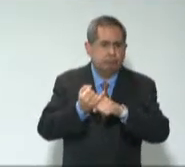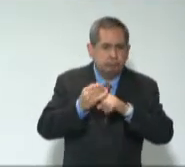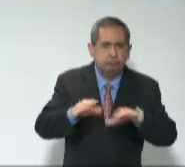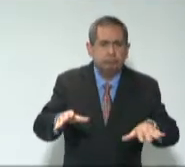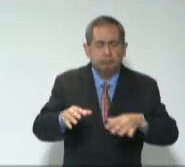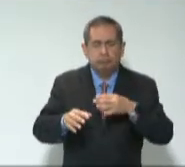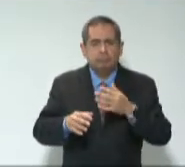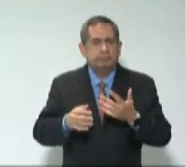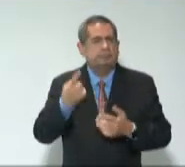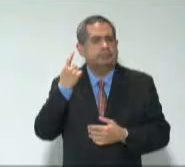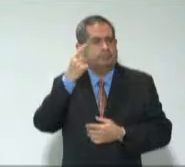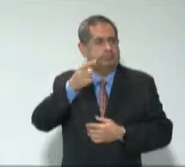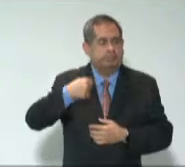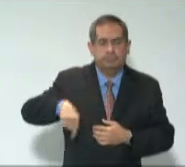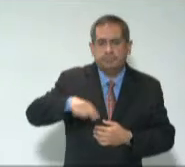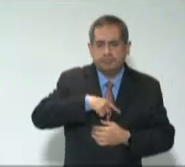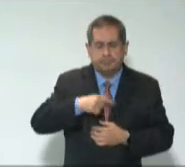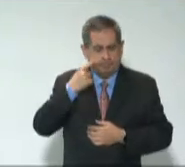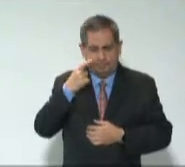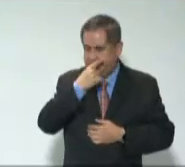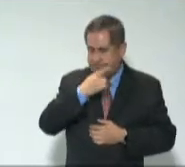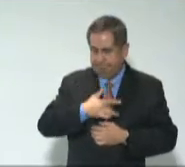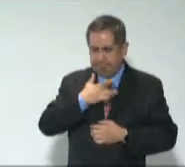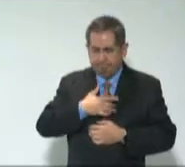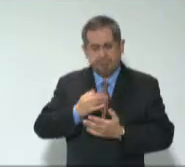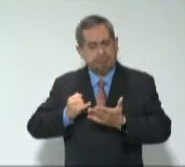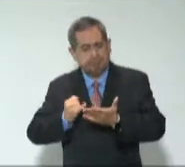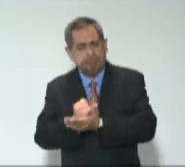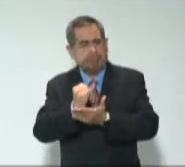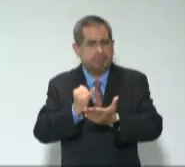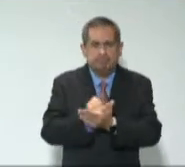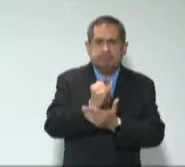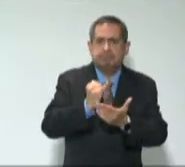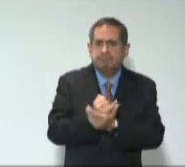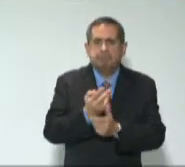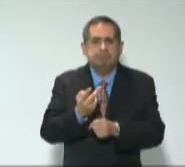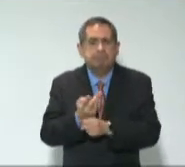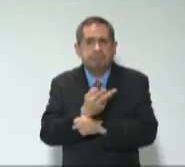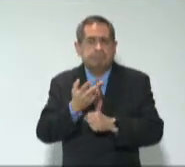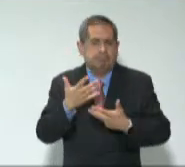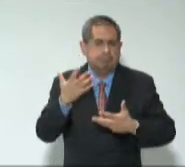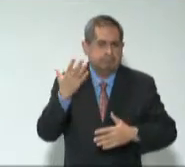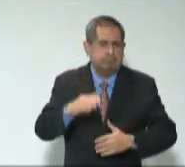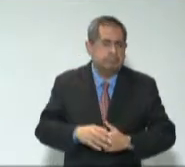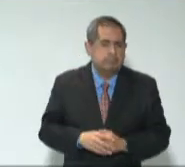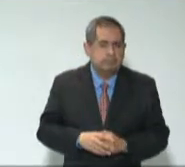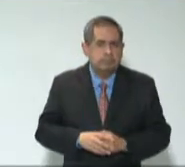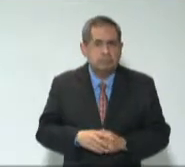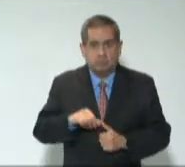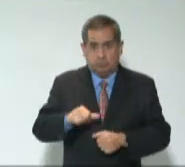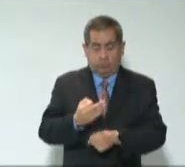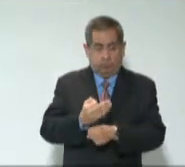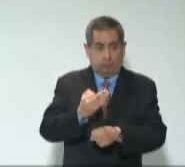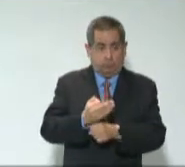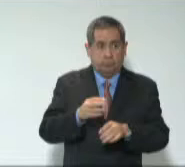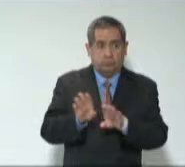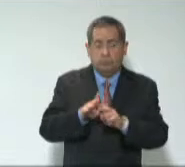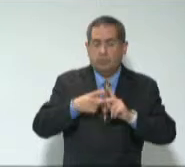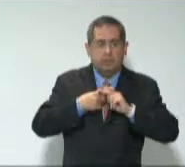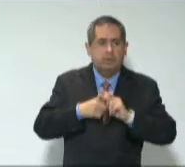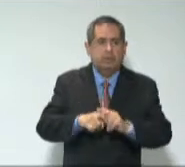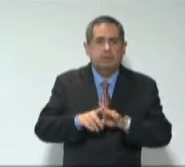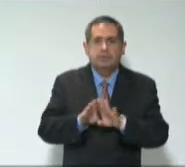información para tomar decisiones para conocer qué está pasando hoy en día en este momento